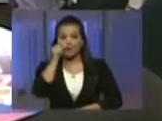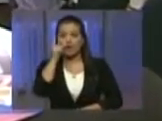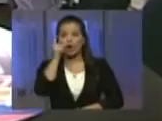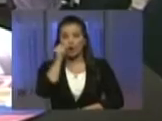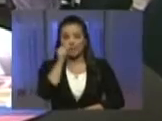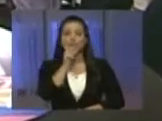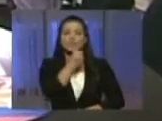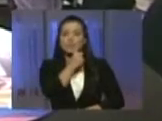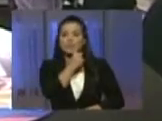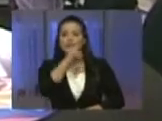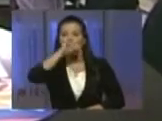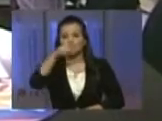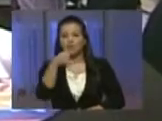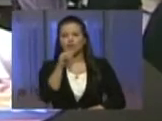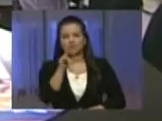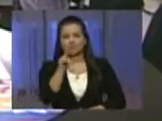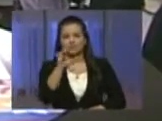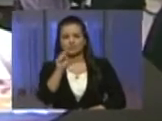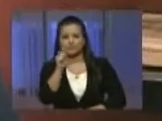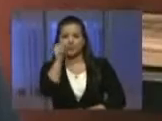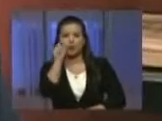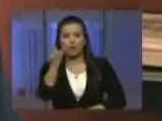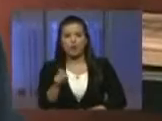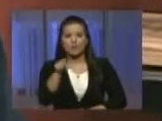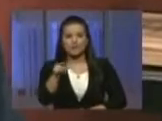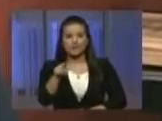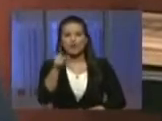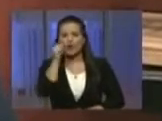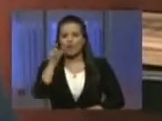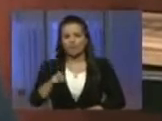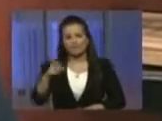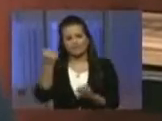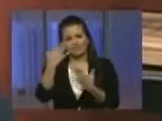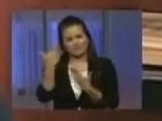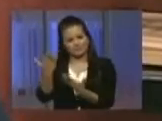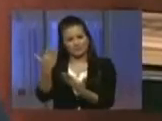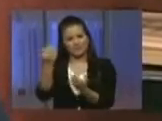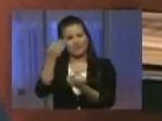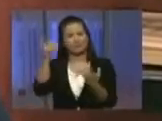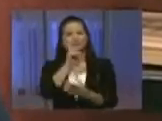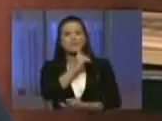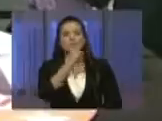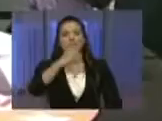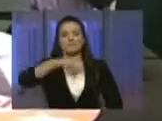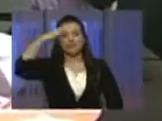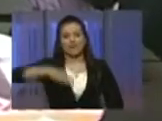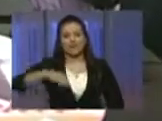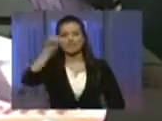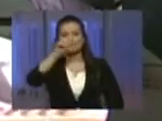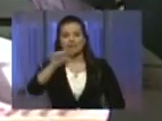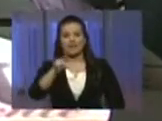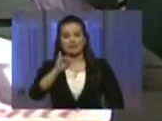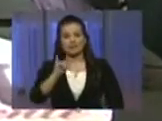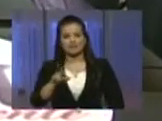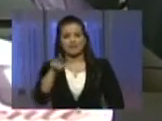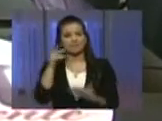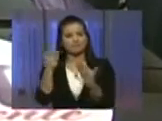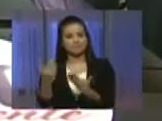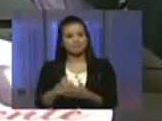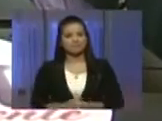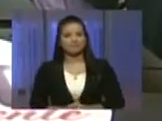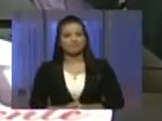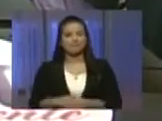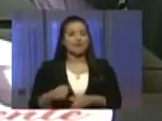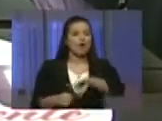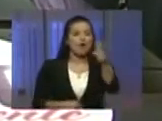Jesús Jesús irapa Salazar mejor conocido como El general ar bueno silita la